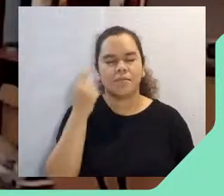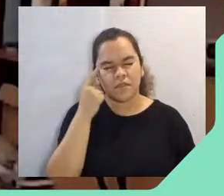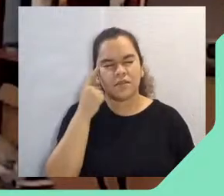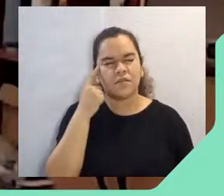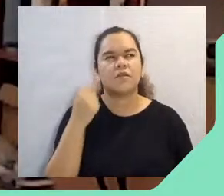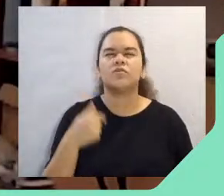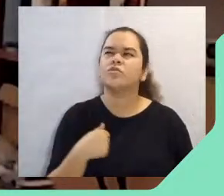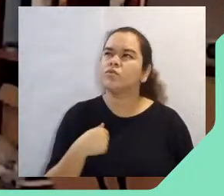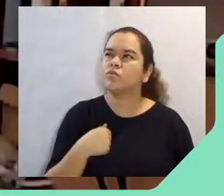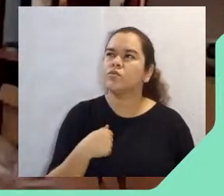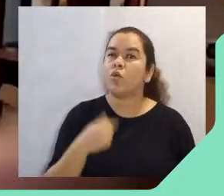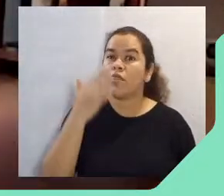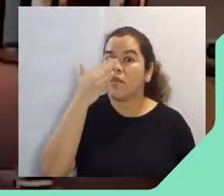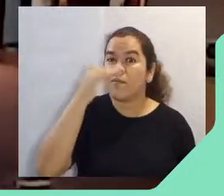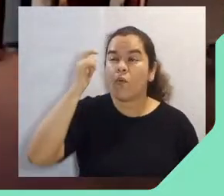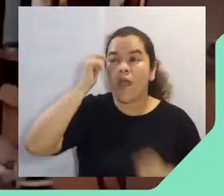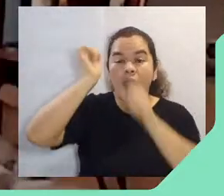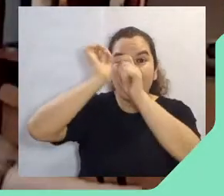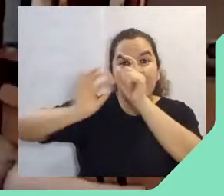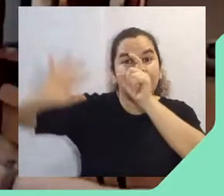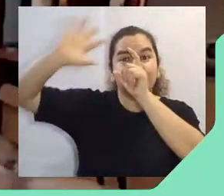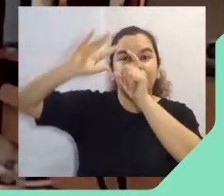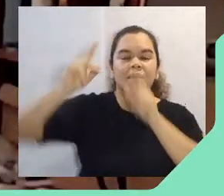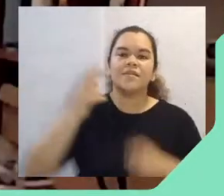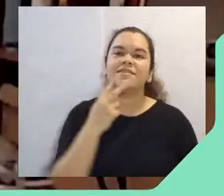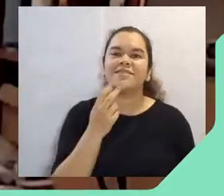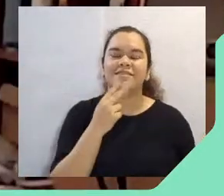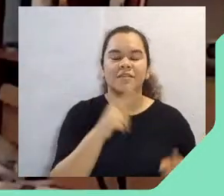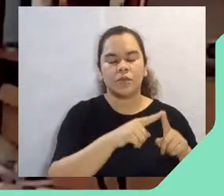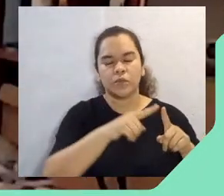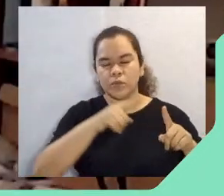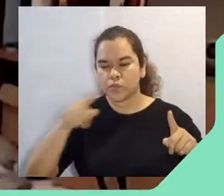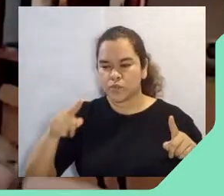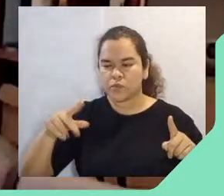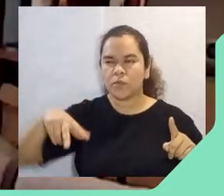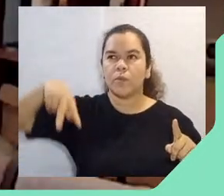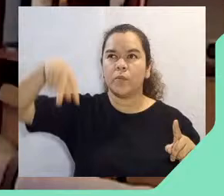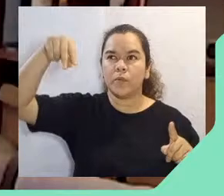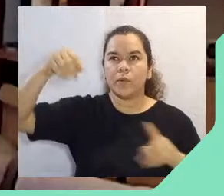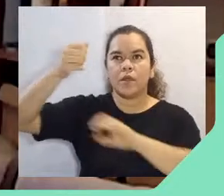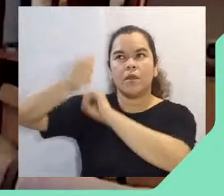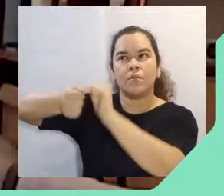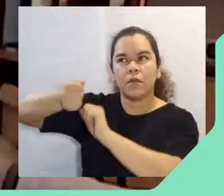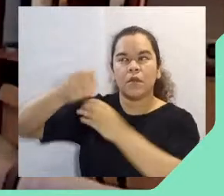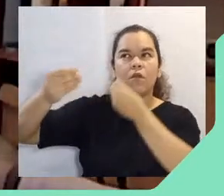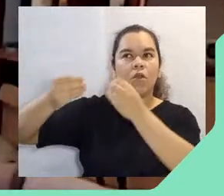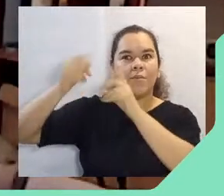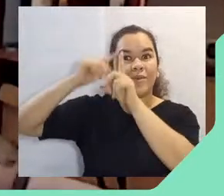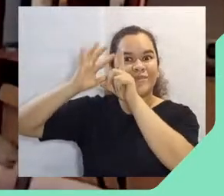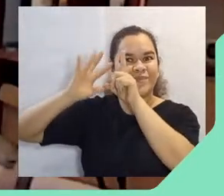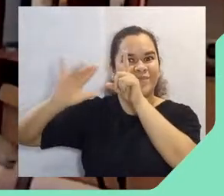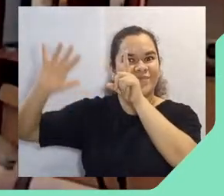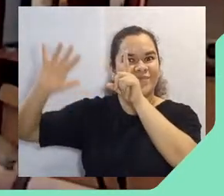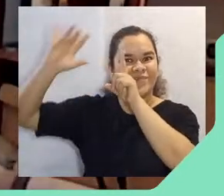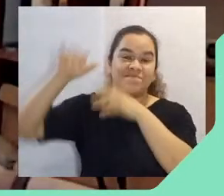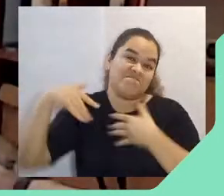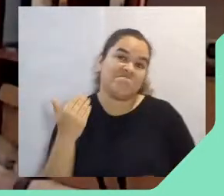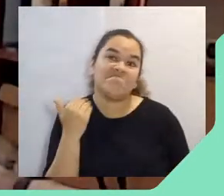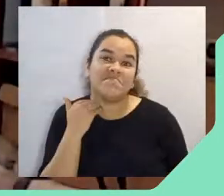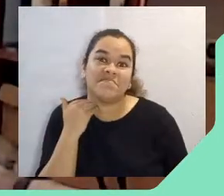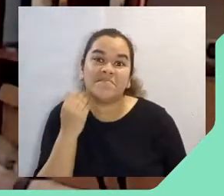importante, y eso se los da la literatura, y nunca es tarde para que ustedes agarren un libro. Un libro entretenido, ¿no? Algo que